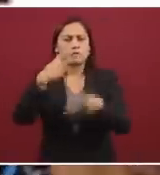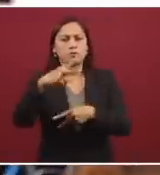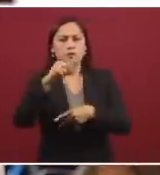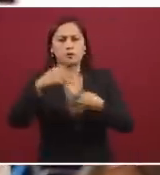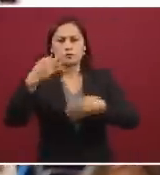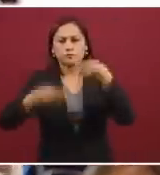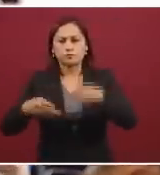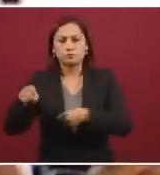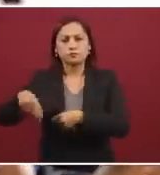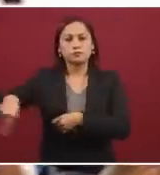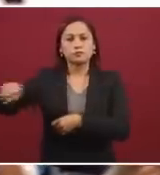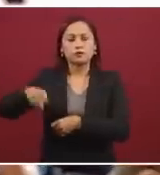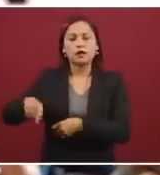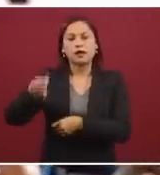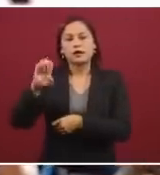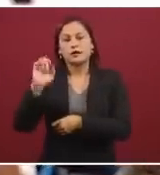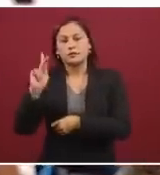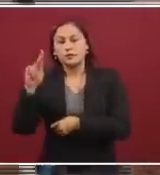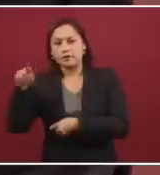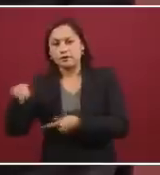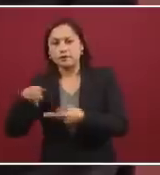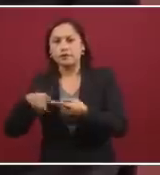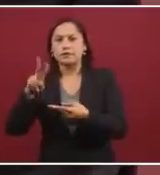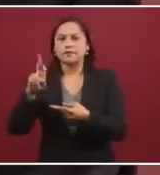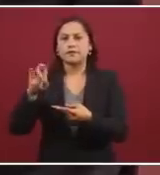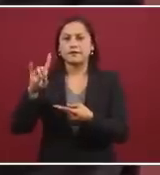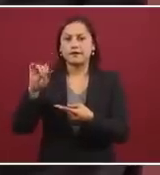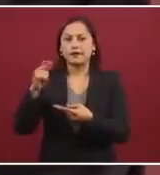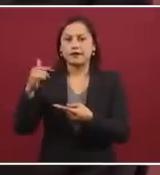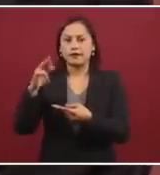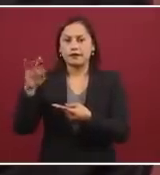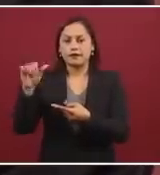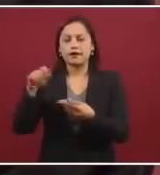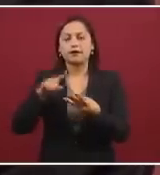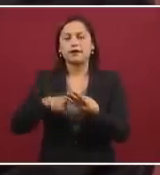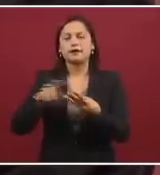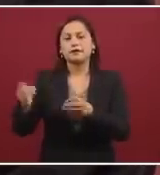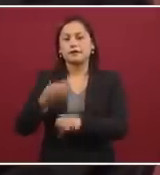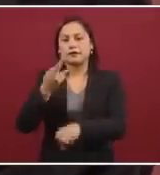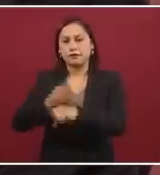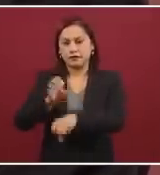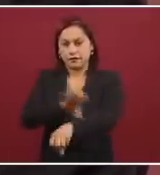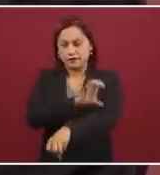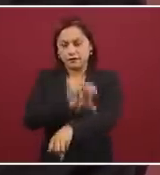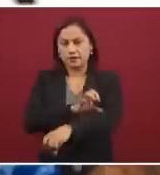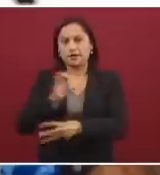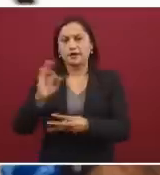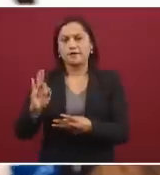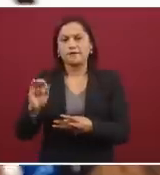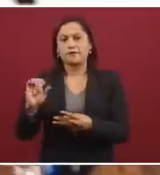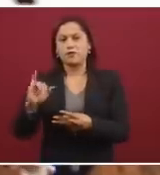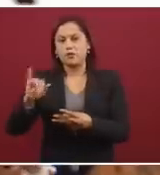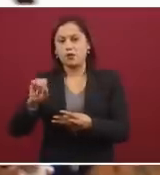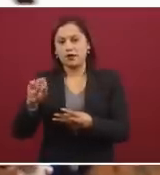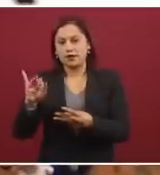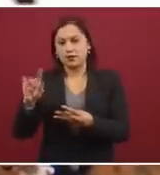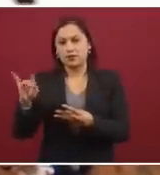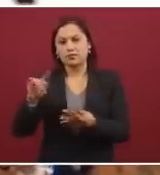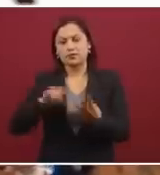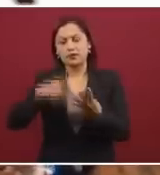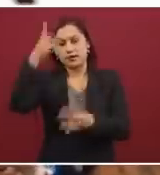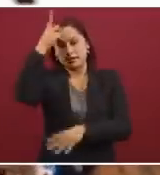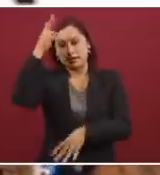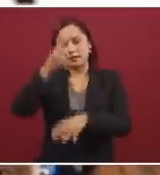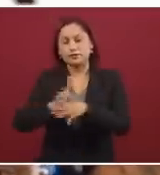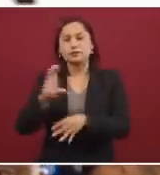peña nieto luis videgaray electa de energía pedro joaquín coldwell y por supuesto también el director de la cp enrique